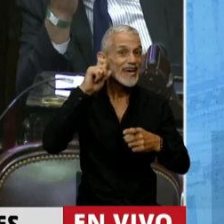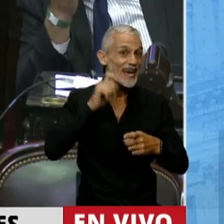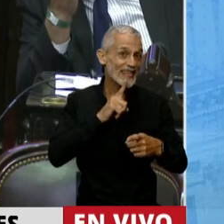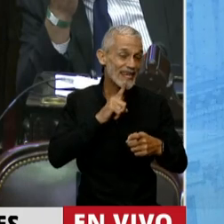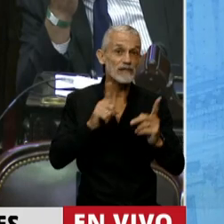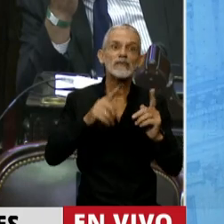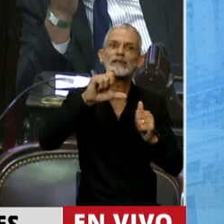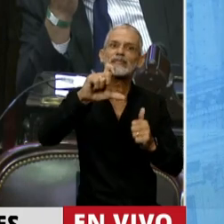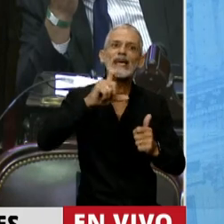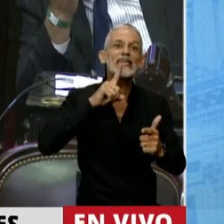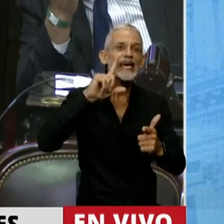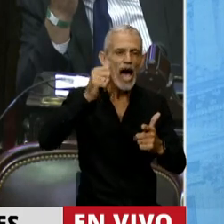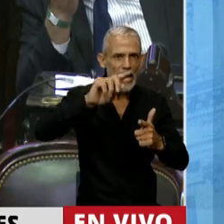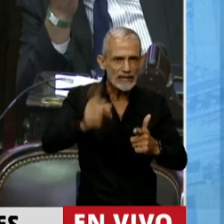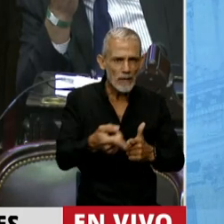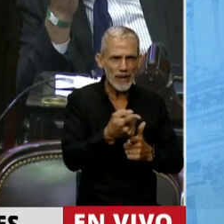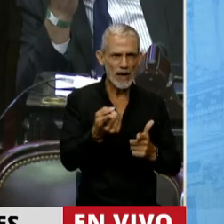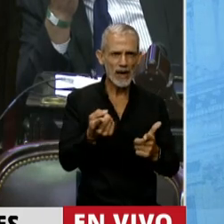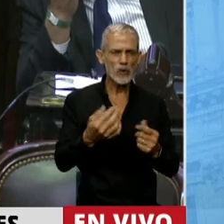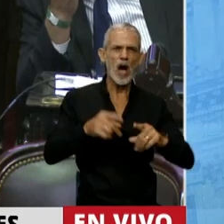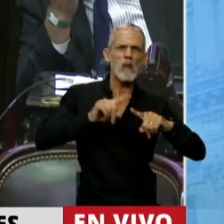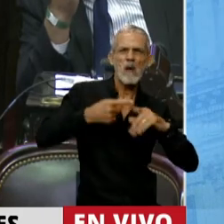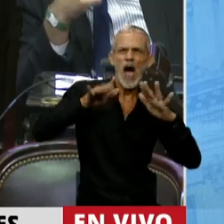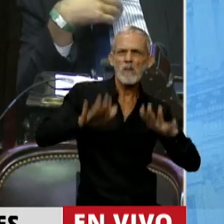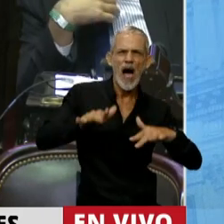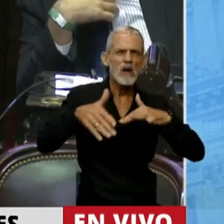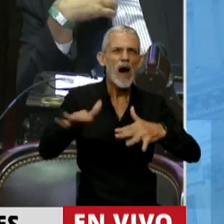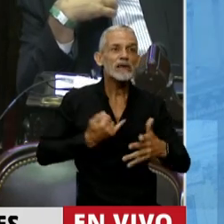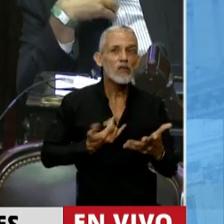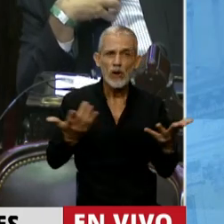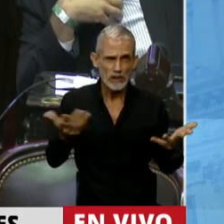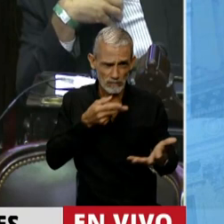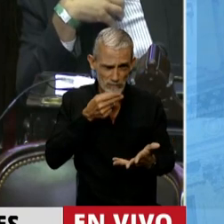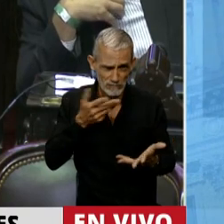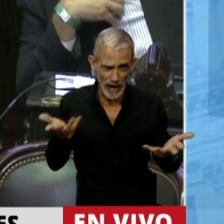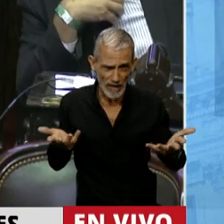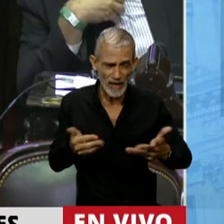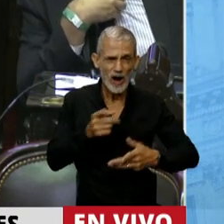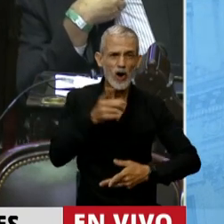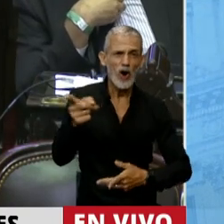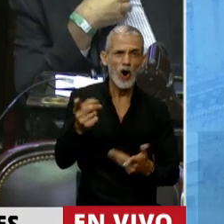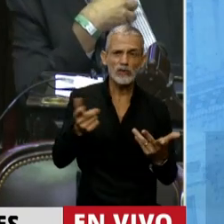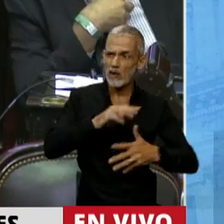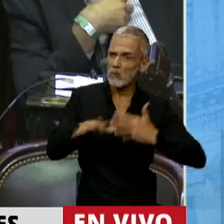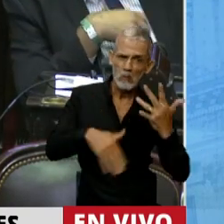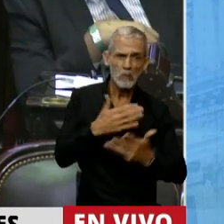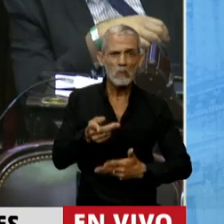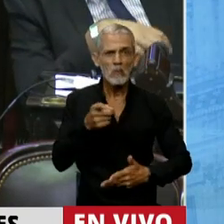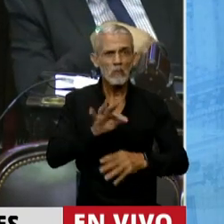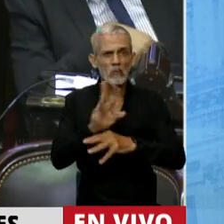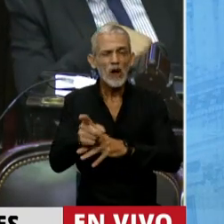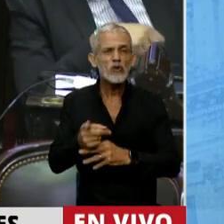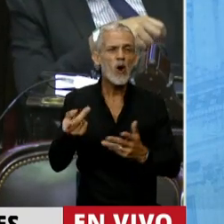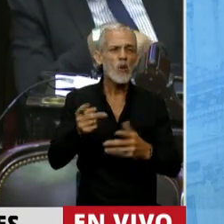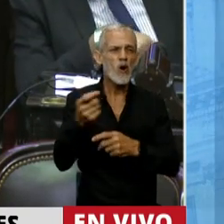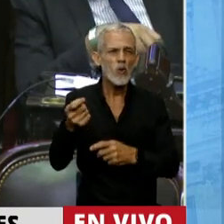también apoyan. ¿Dónde está el paro? ¿Dónde está la marcha? ¿Dónde está la movilización contra este nuevo ataque a las